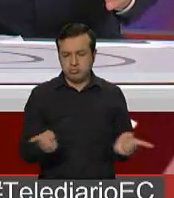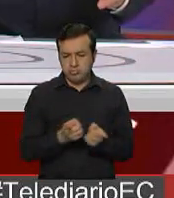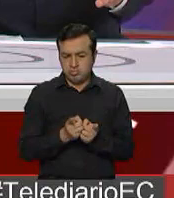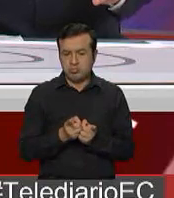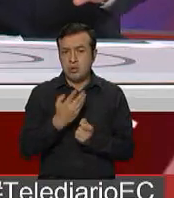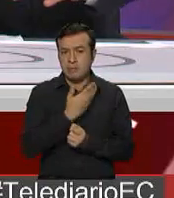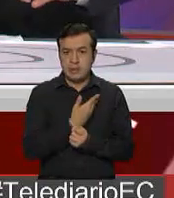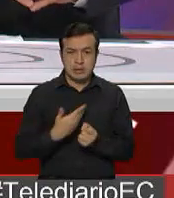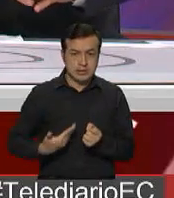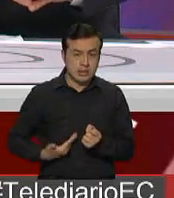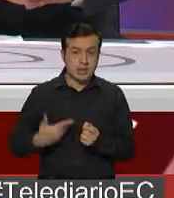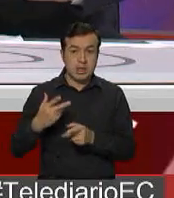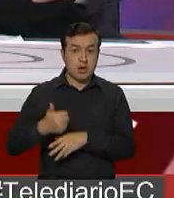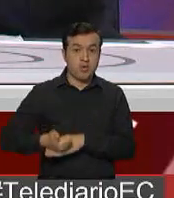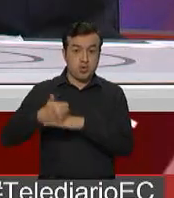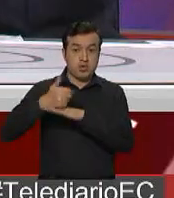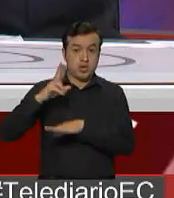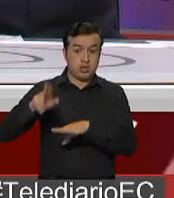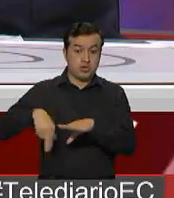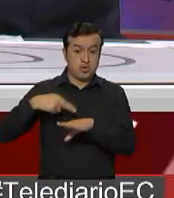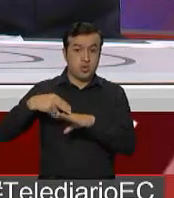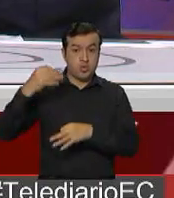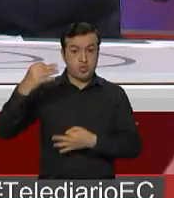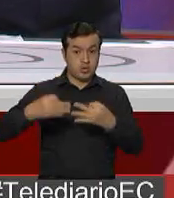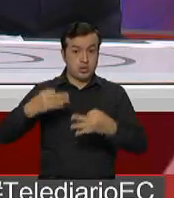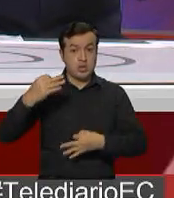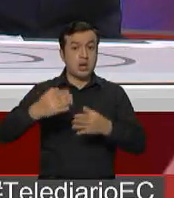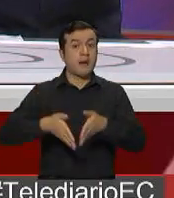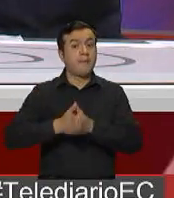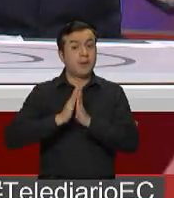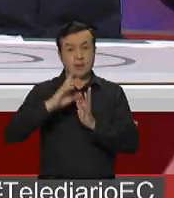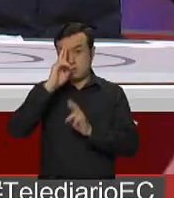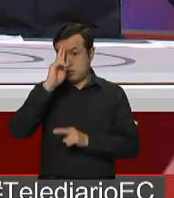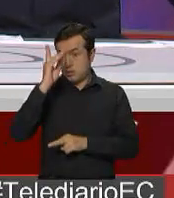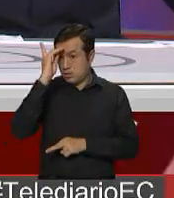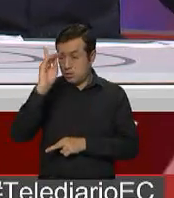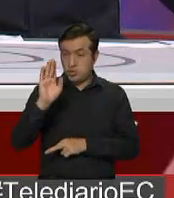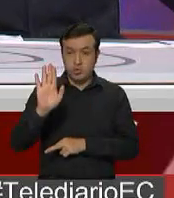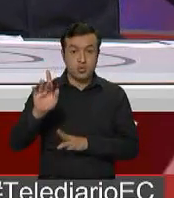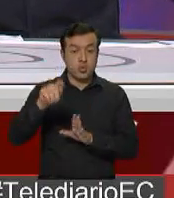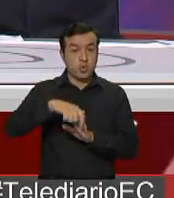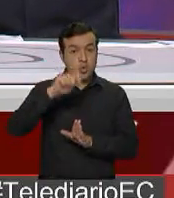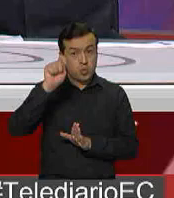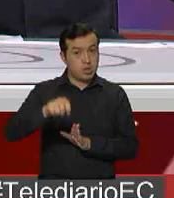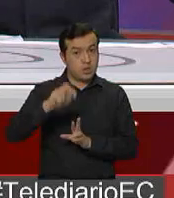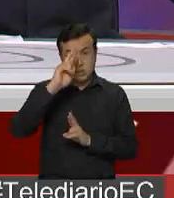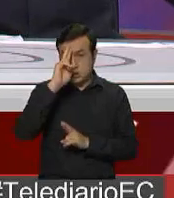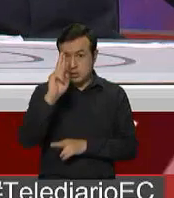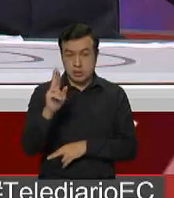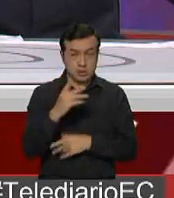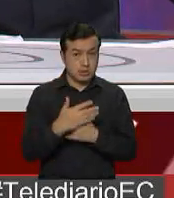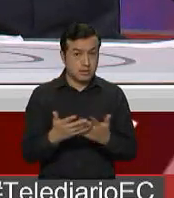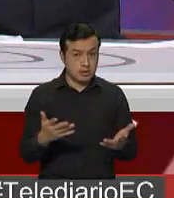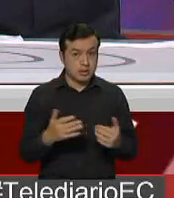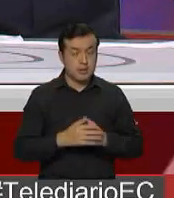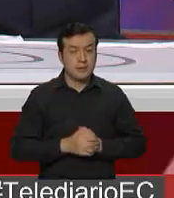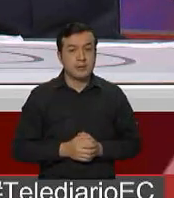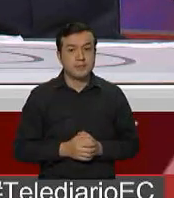la presidenta de la Corte Nacional de Justicia está pidiendo también respeto a las decisiones que están tomando los jueces frente a estos casos.